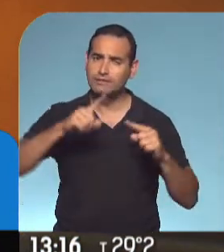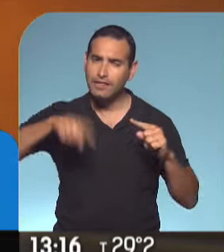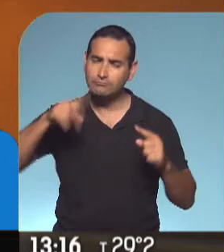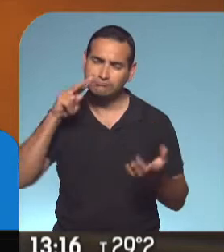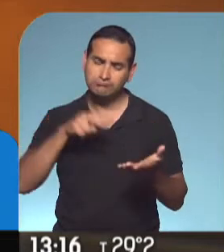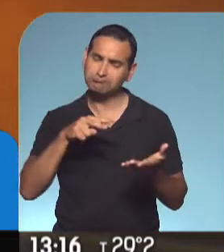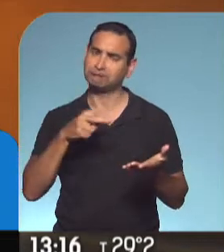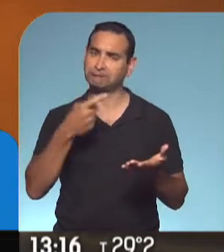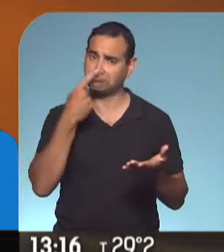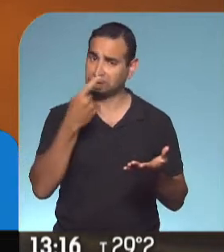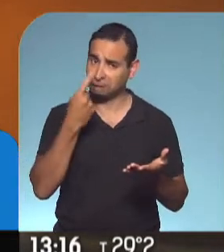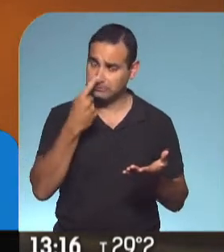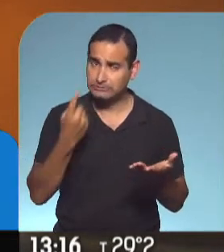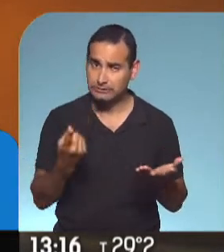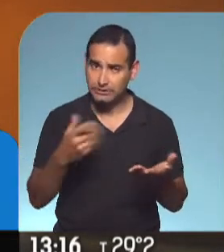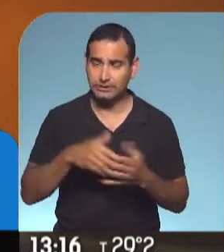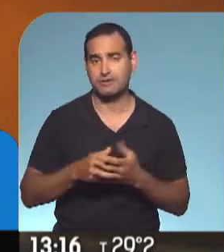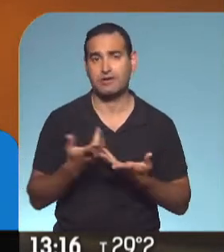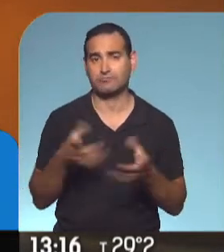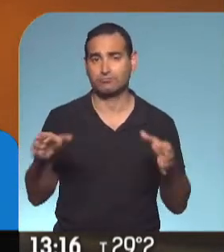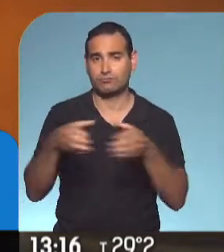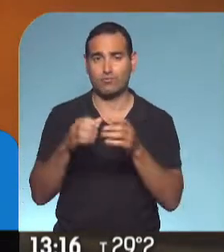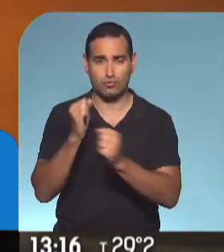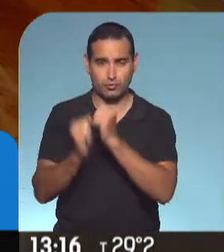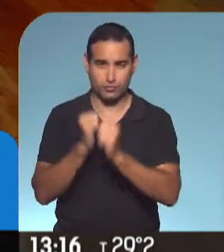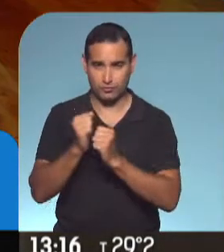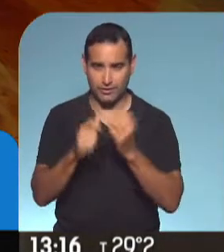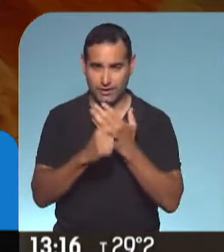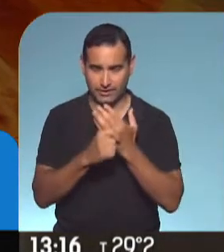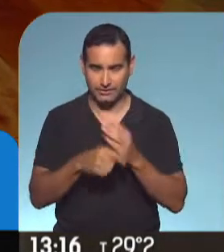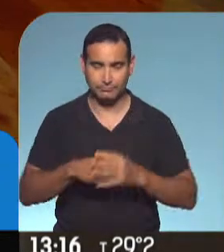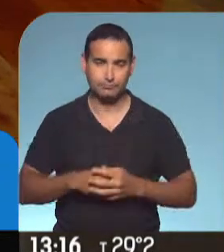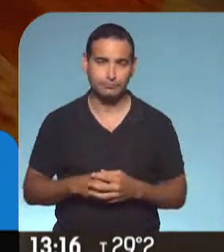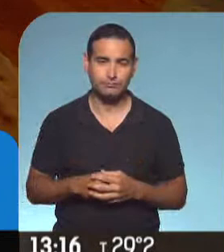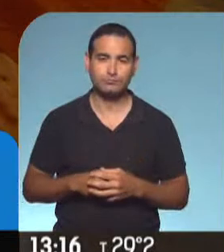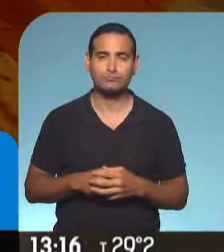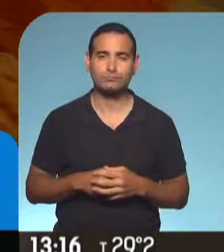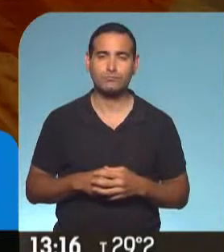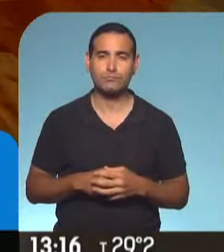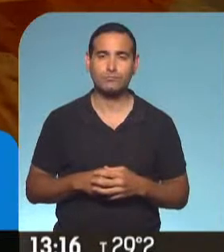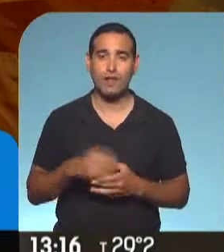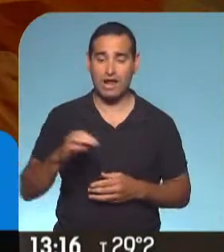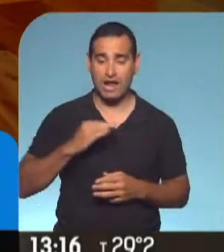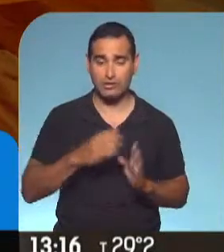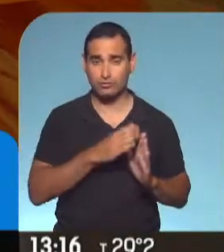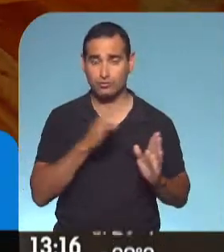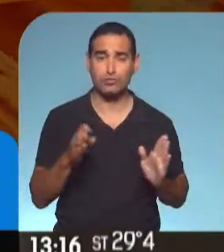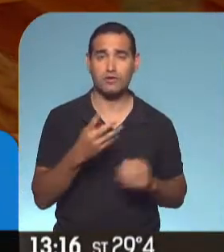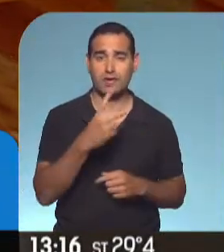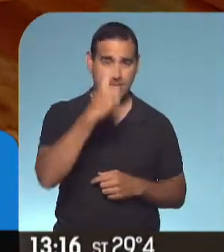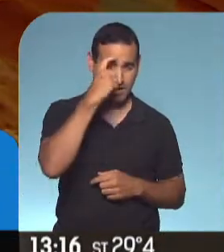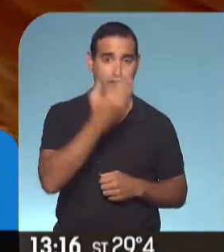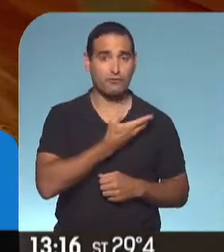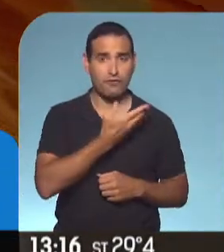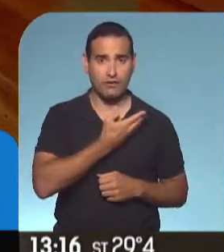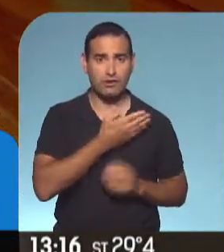digo el logo la cámara de la industria de la carne que quería compartirlo en los primeros dos meses del año enero febrero hubo